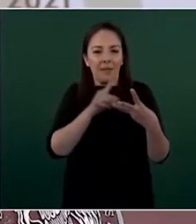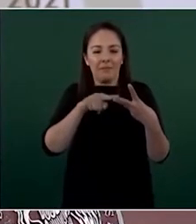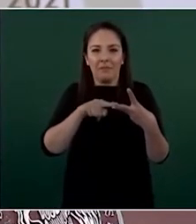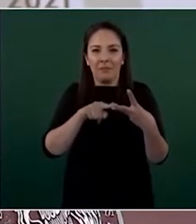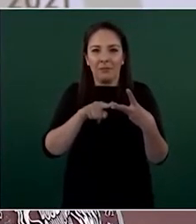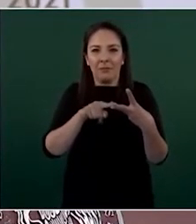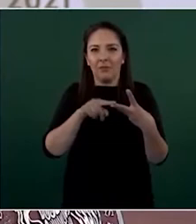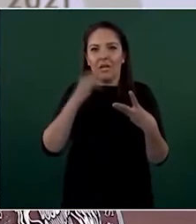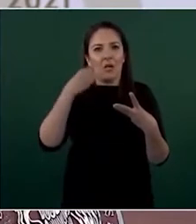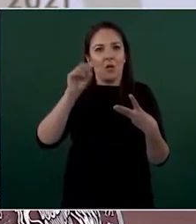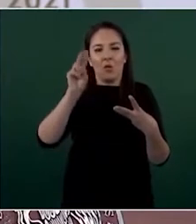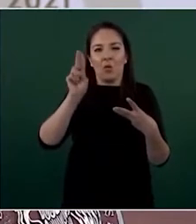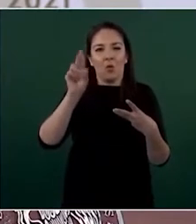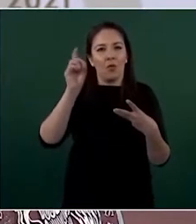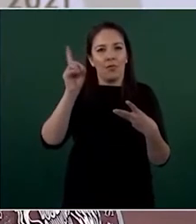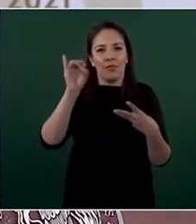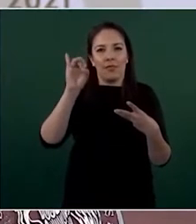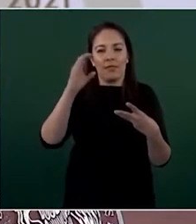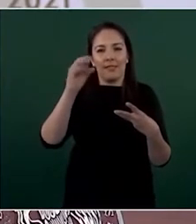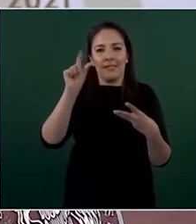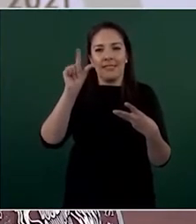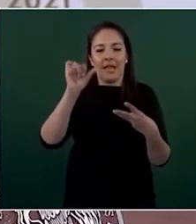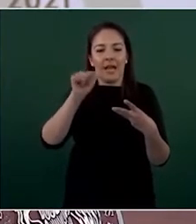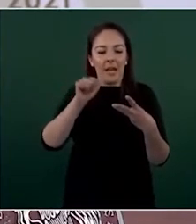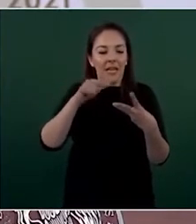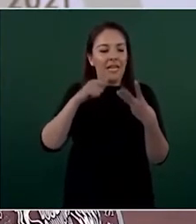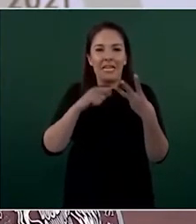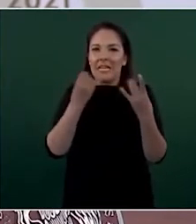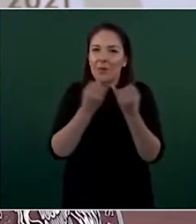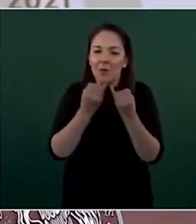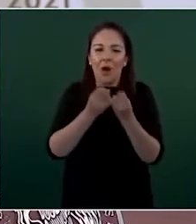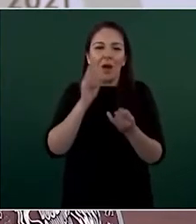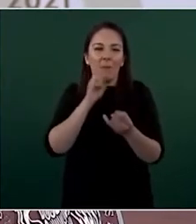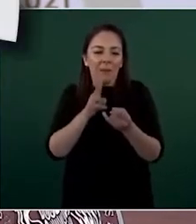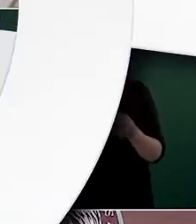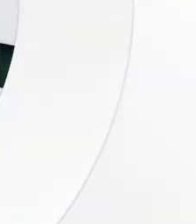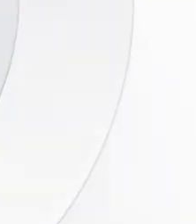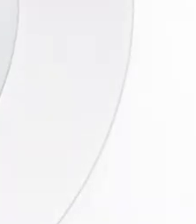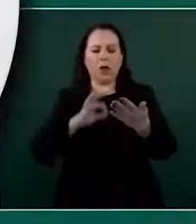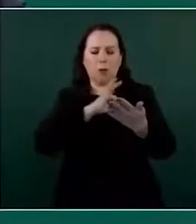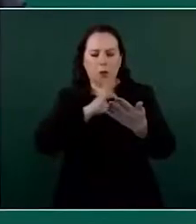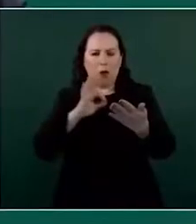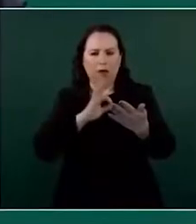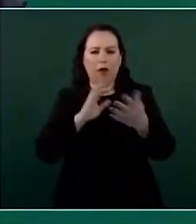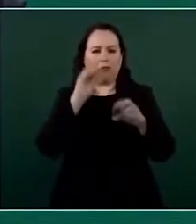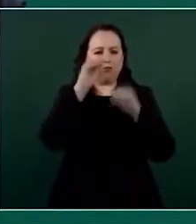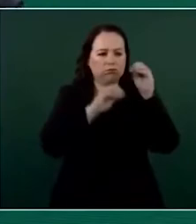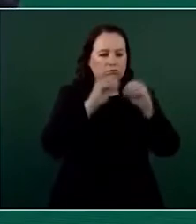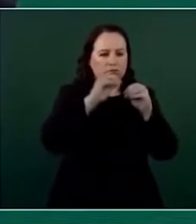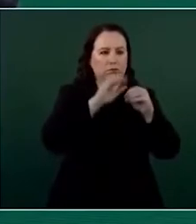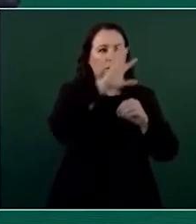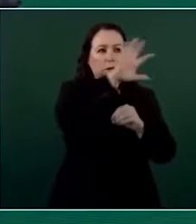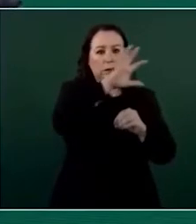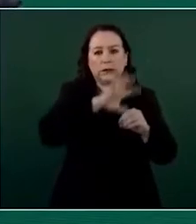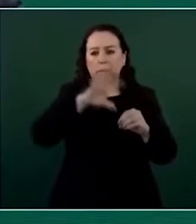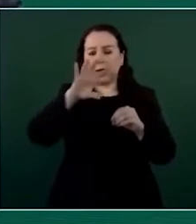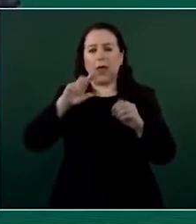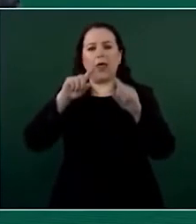con mucha frecuencia de que los jueces actúan por consenso. Tenemos que ir